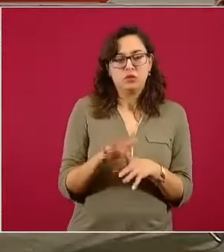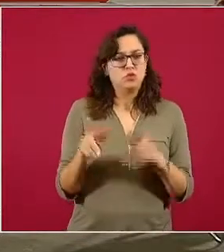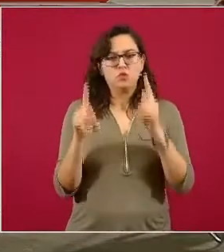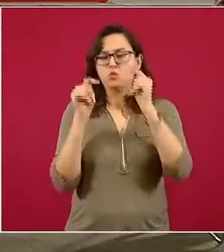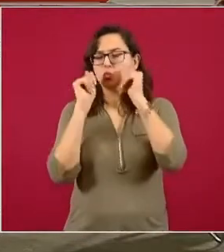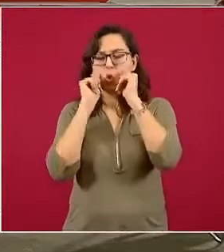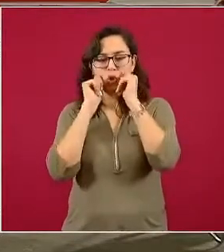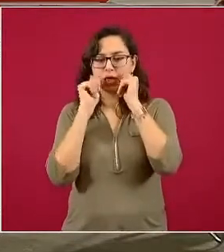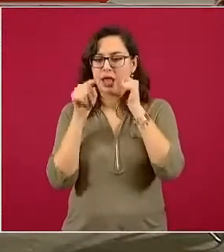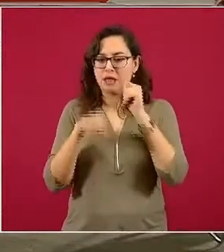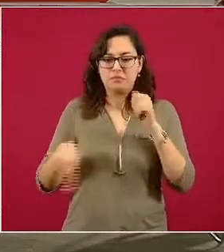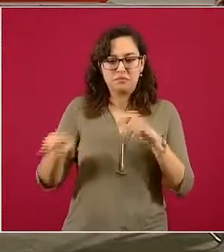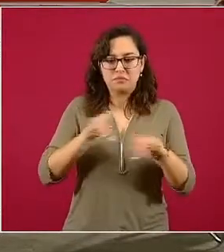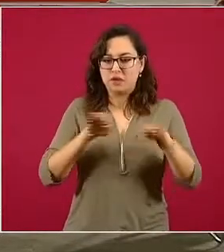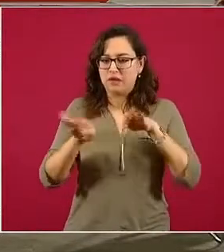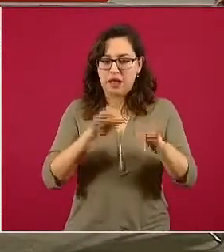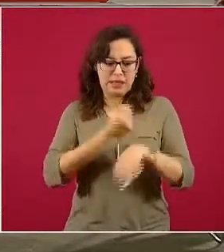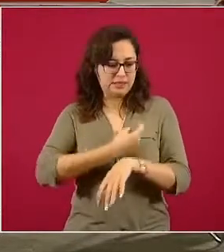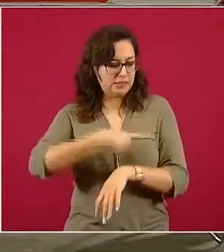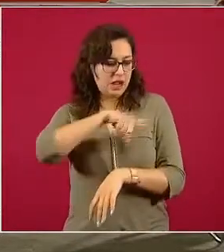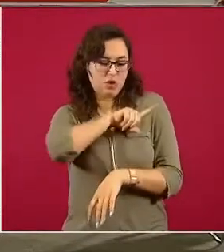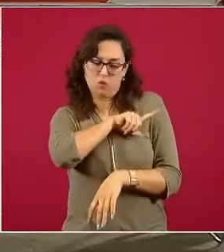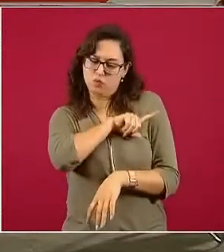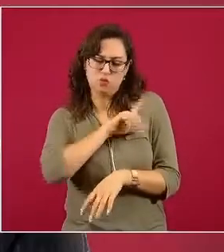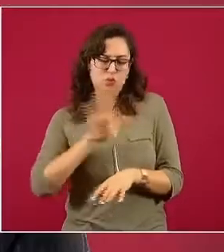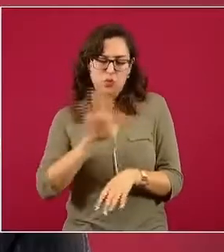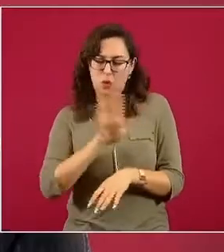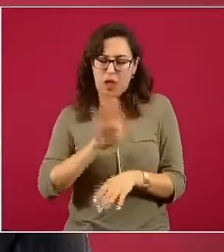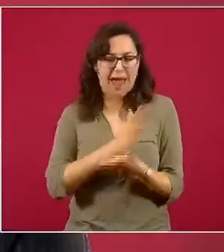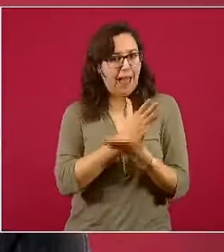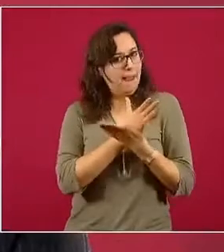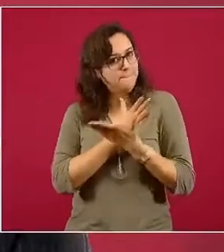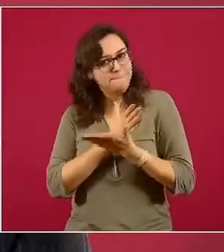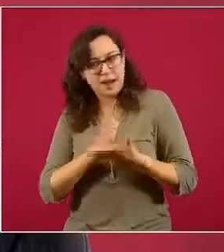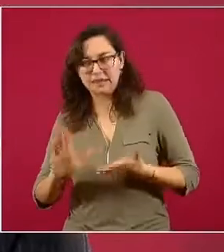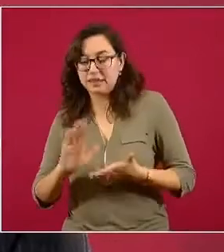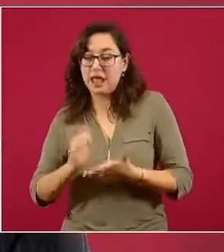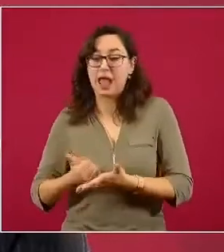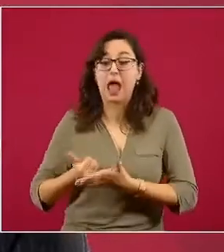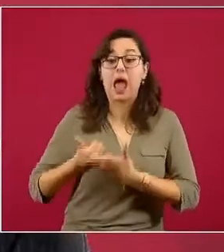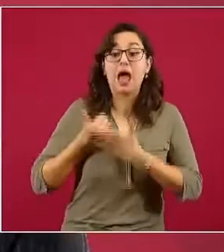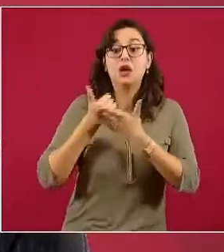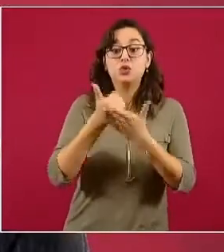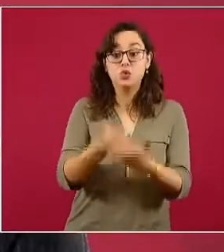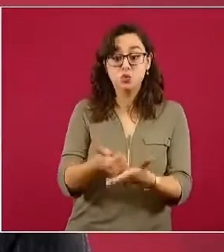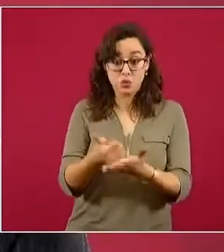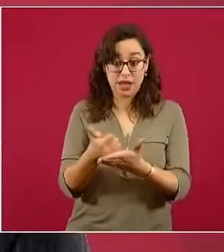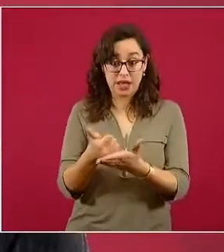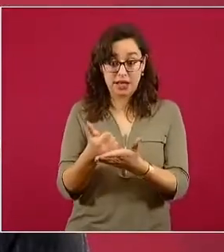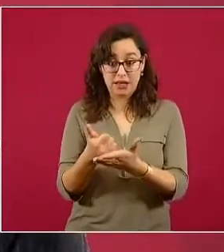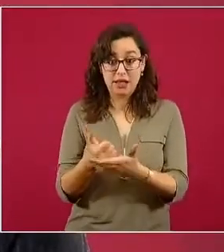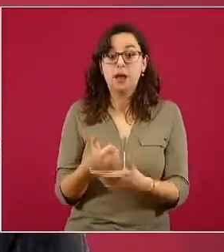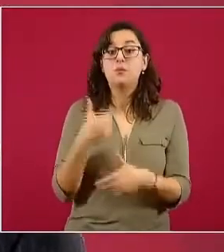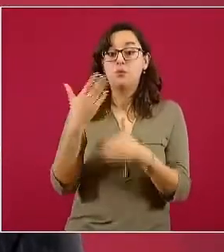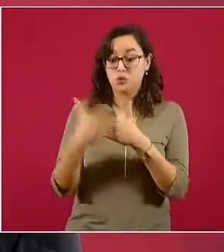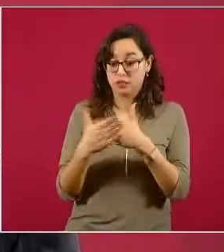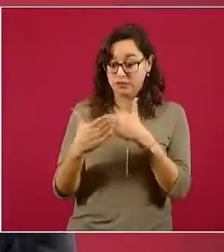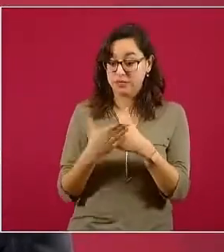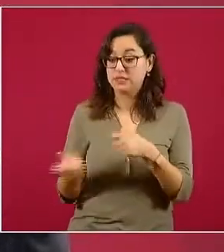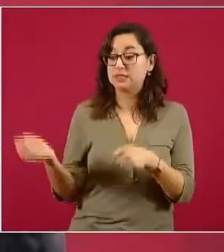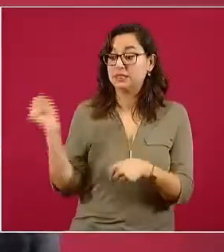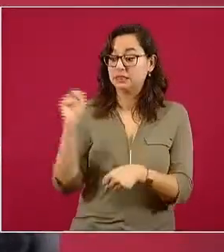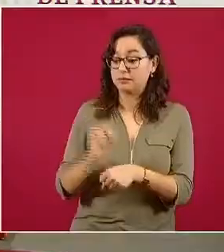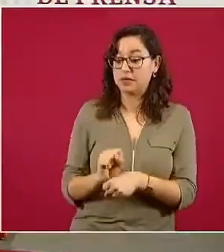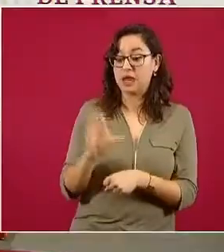la próxima semana vamos a tener una conversación con el Consejo Coordinador Empresarial y